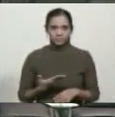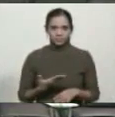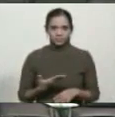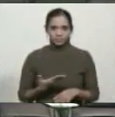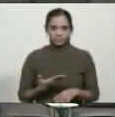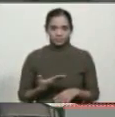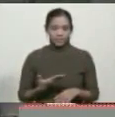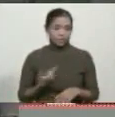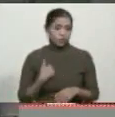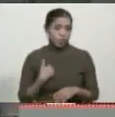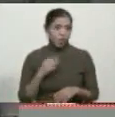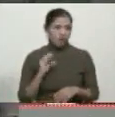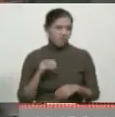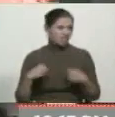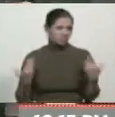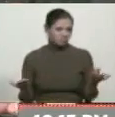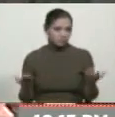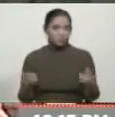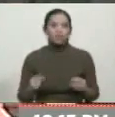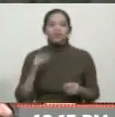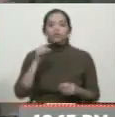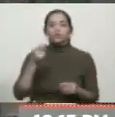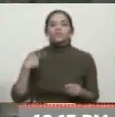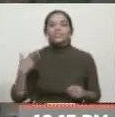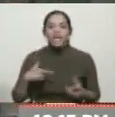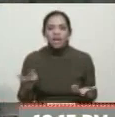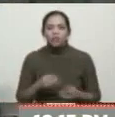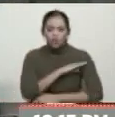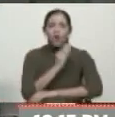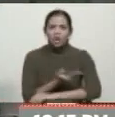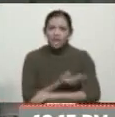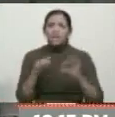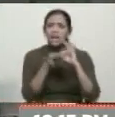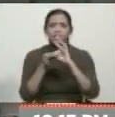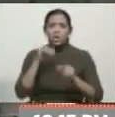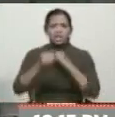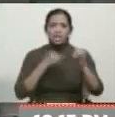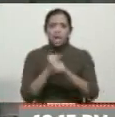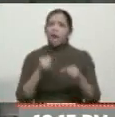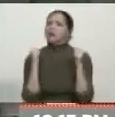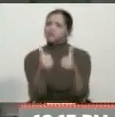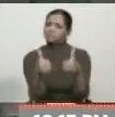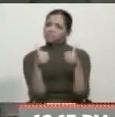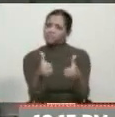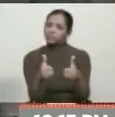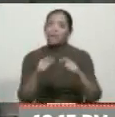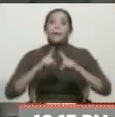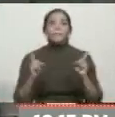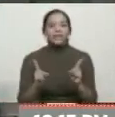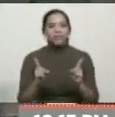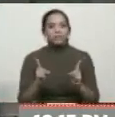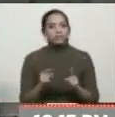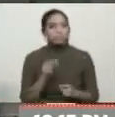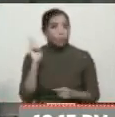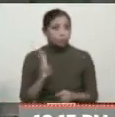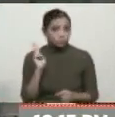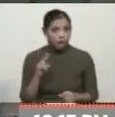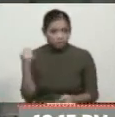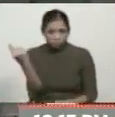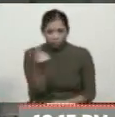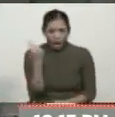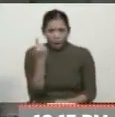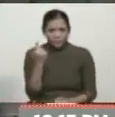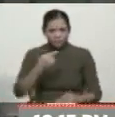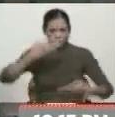¿qué estoy hablando yo? Tienes tus fortalezas en las relaciones internacionales, de pinga, pero son utilizadas nada más para